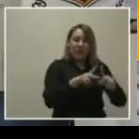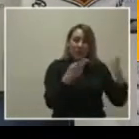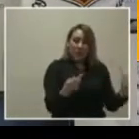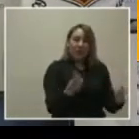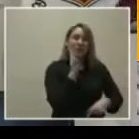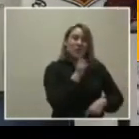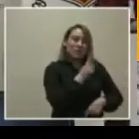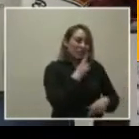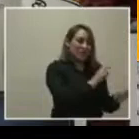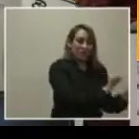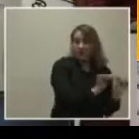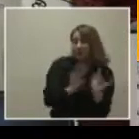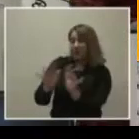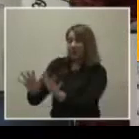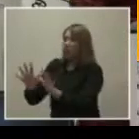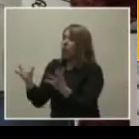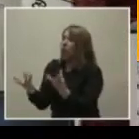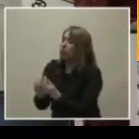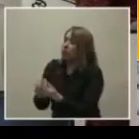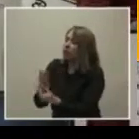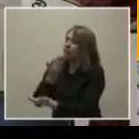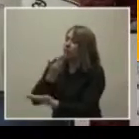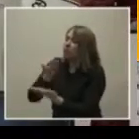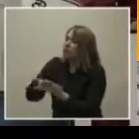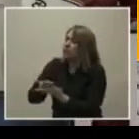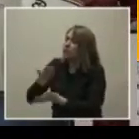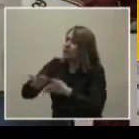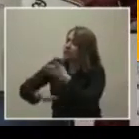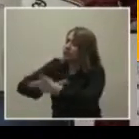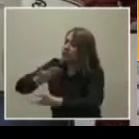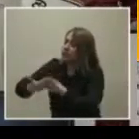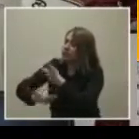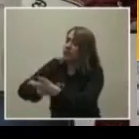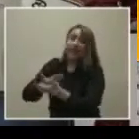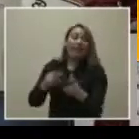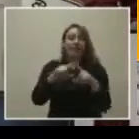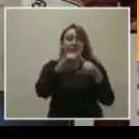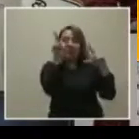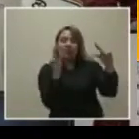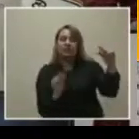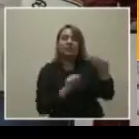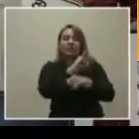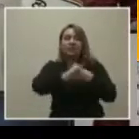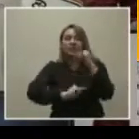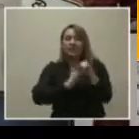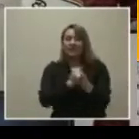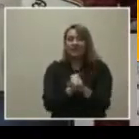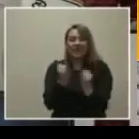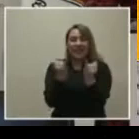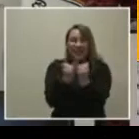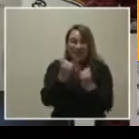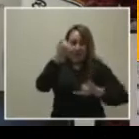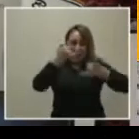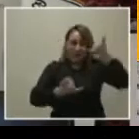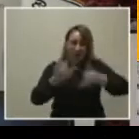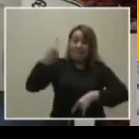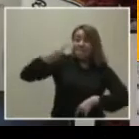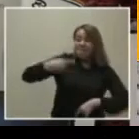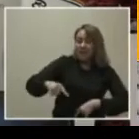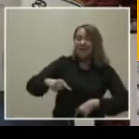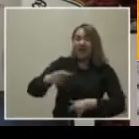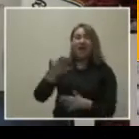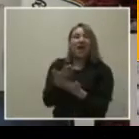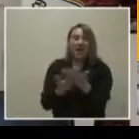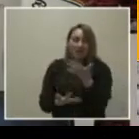sus propuestas, igual a nivel nacional e de manera internacional, como lo manejó el fiscal. Es la instrucción y empezaremos